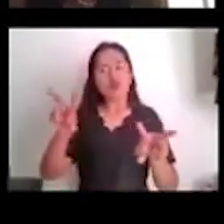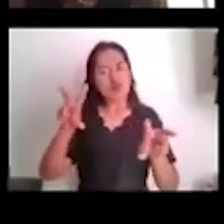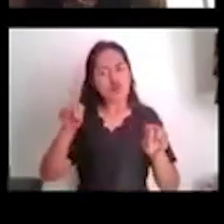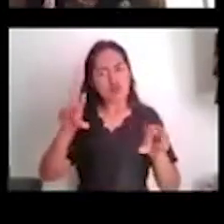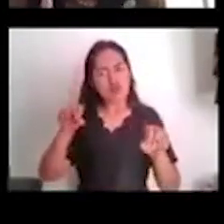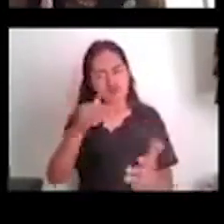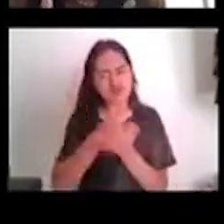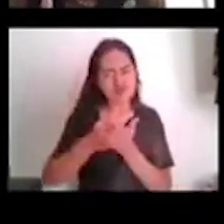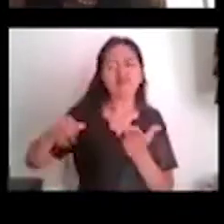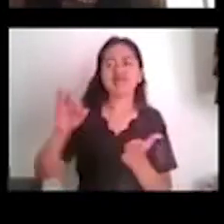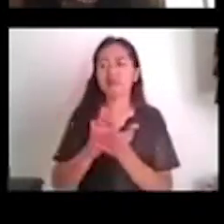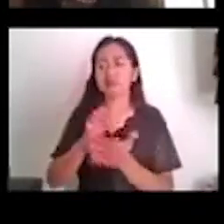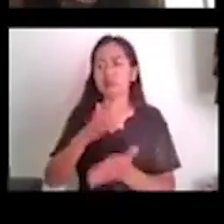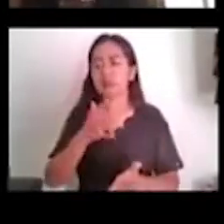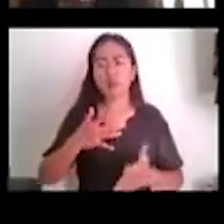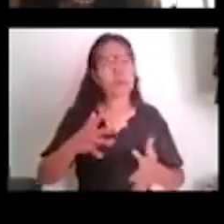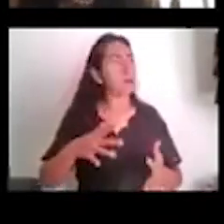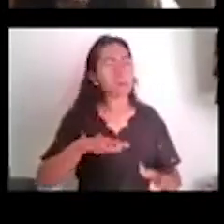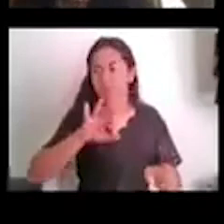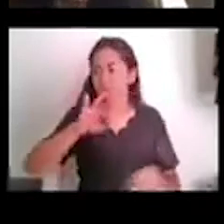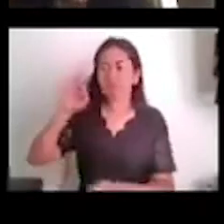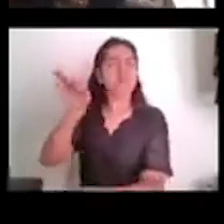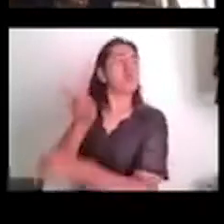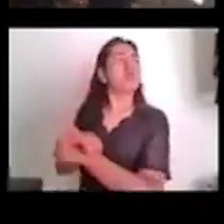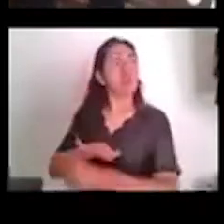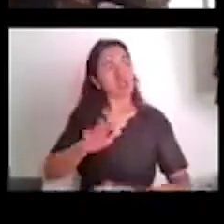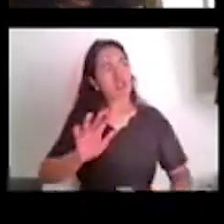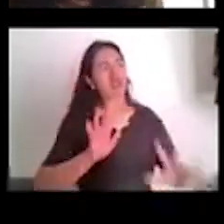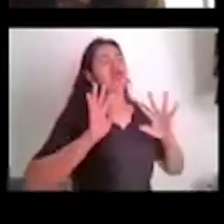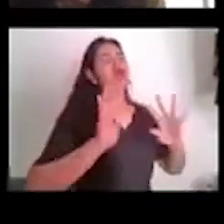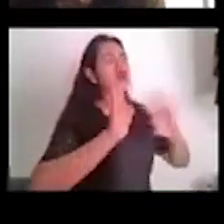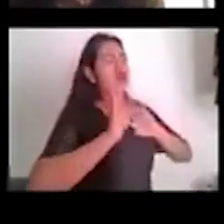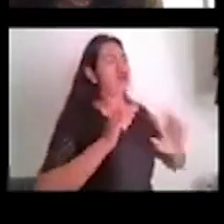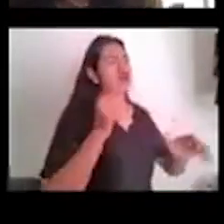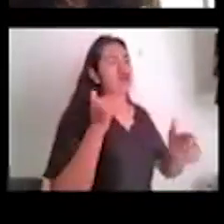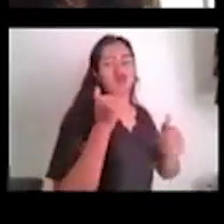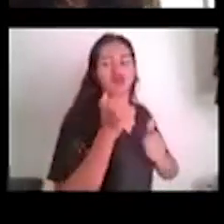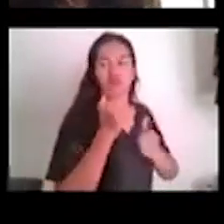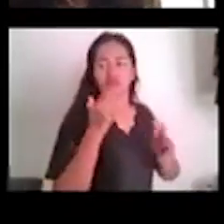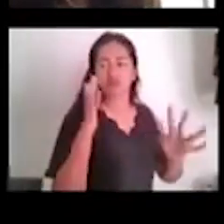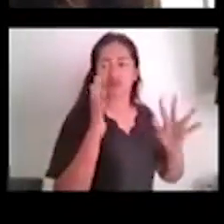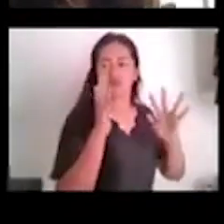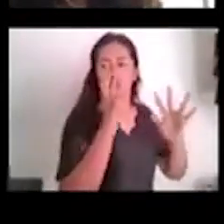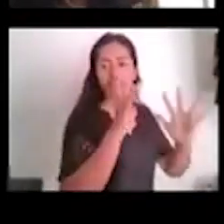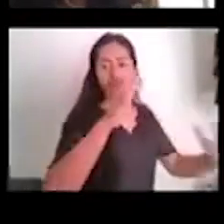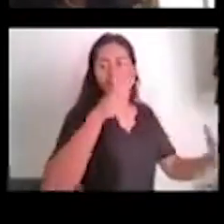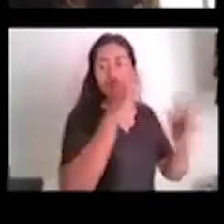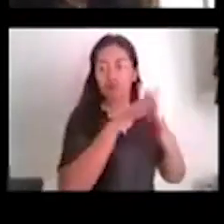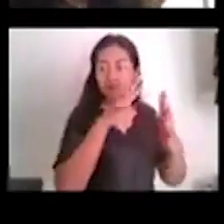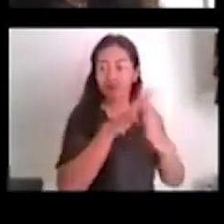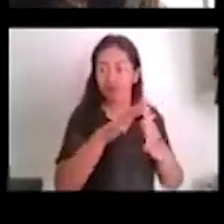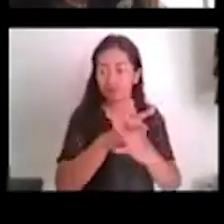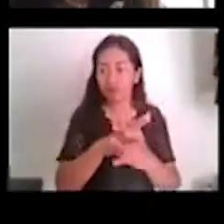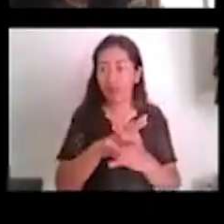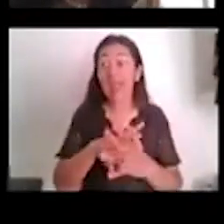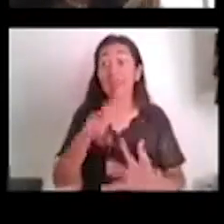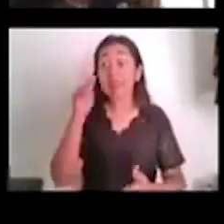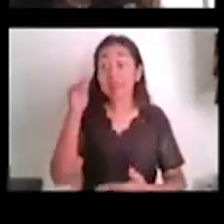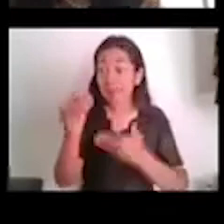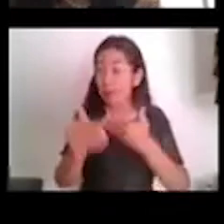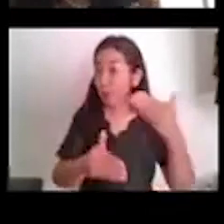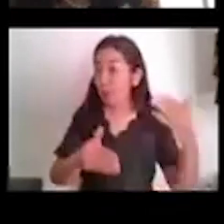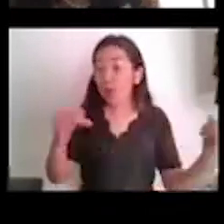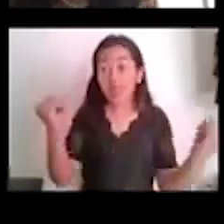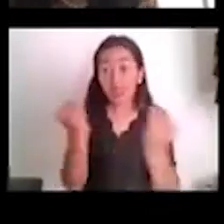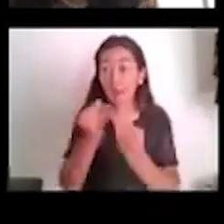su territorio, su ciudad-estado. Esto va a volver a ocurrir en Tlatelolco también, con